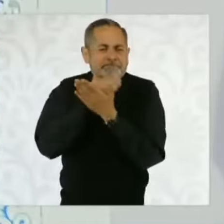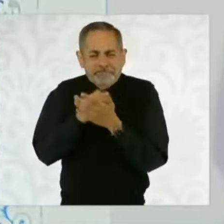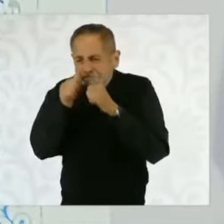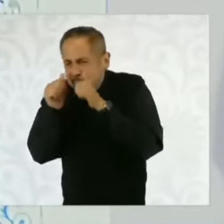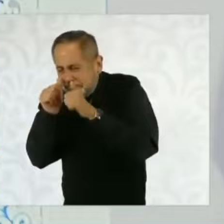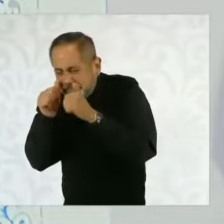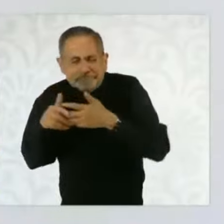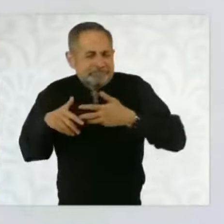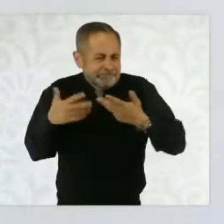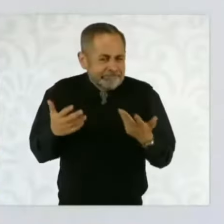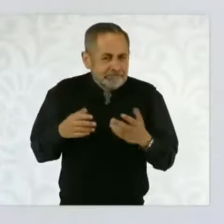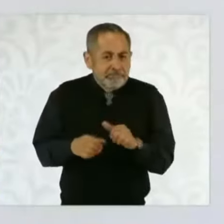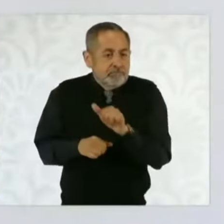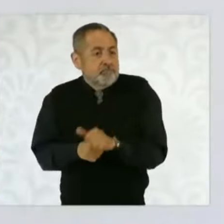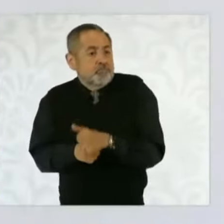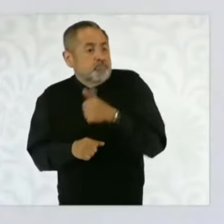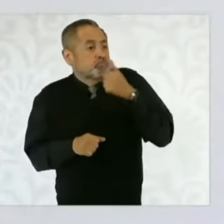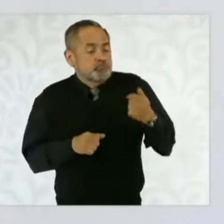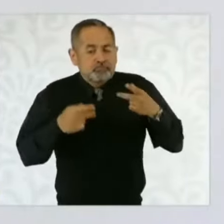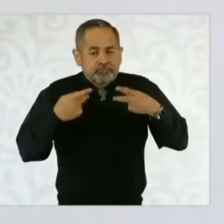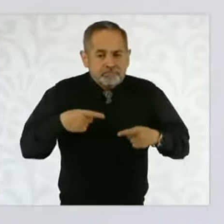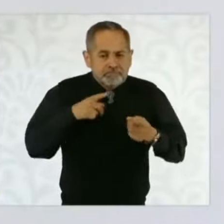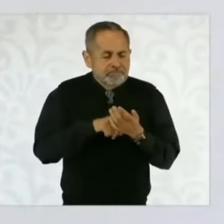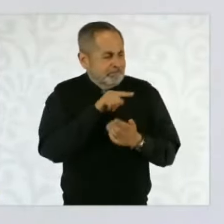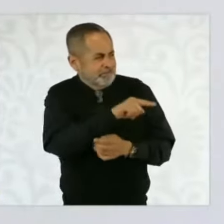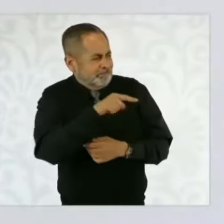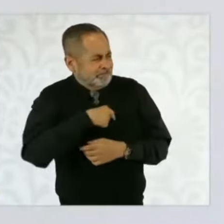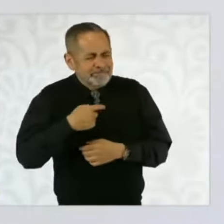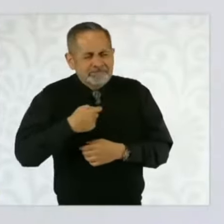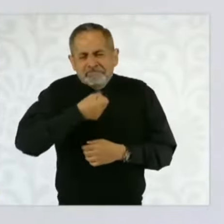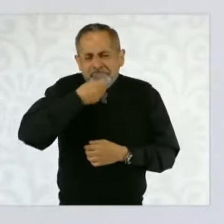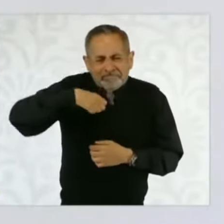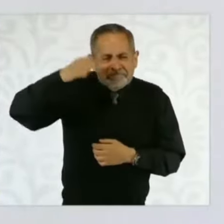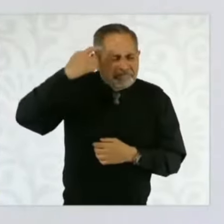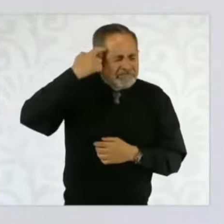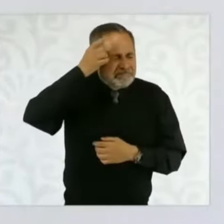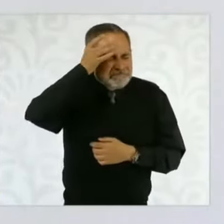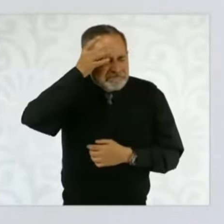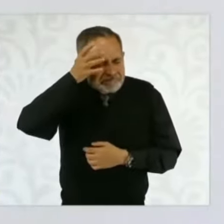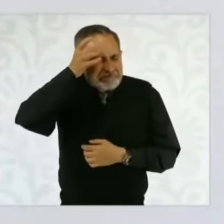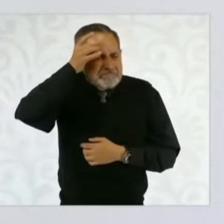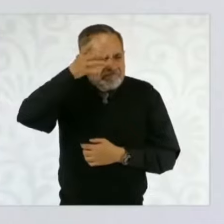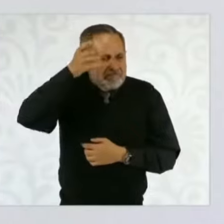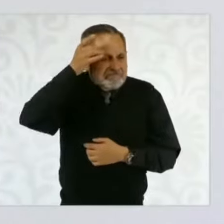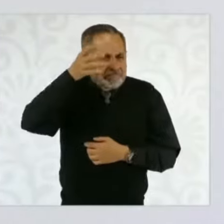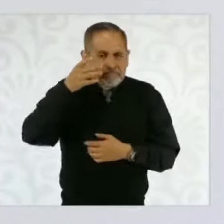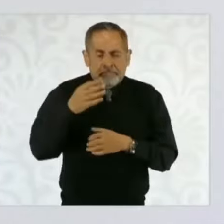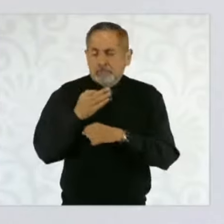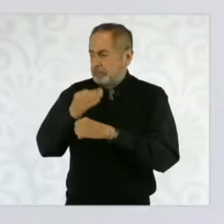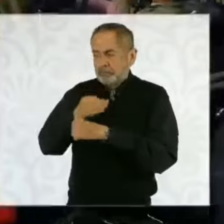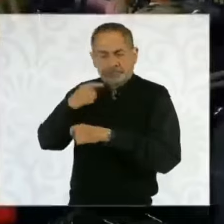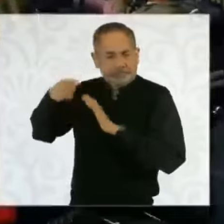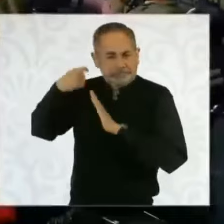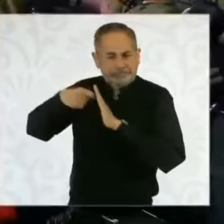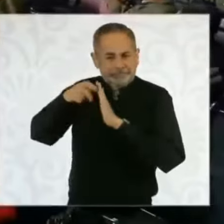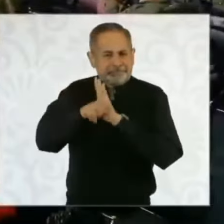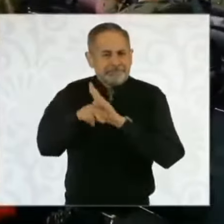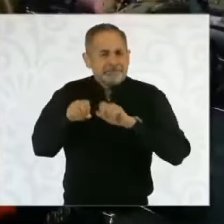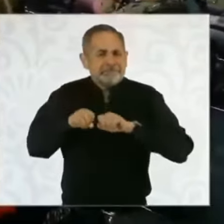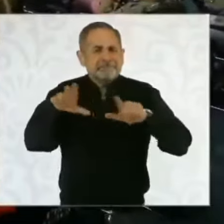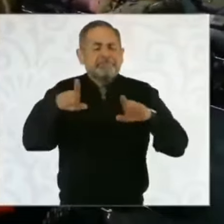personas que tienen dolores de cabeza o tienen algunos síntomas hoy vamos a pasar por cierto un